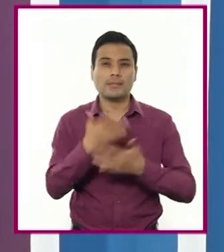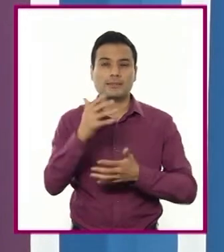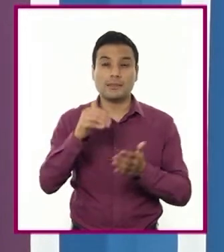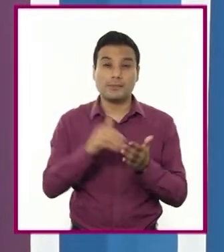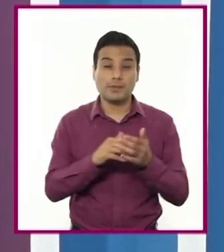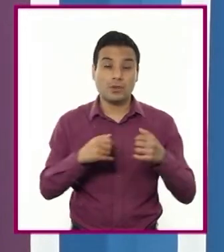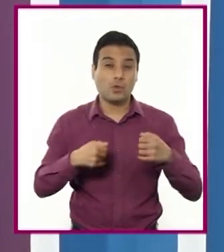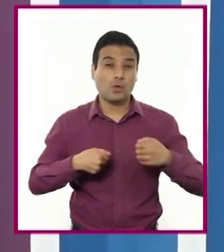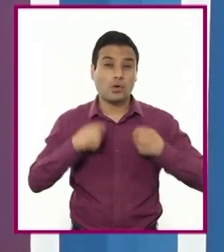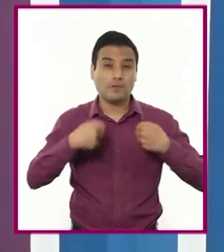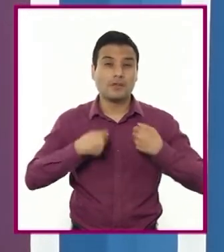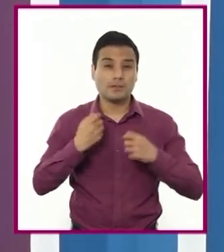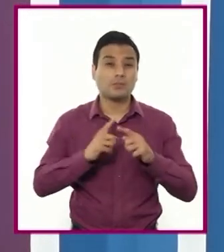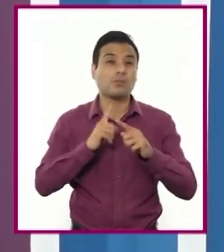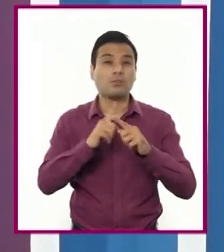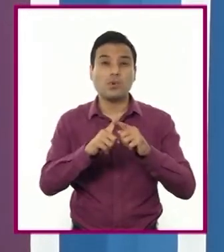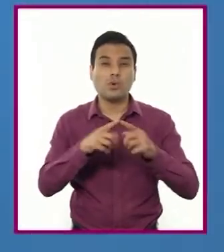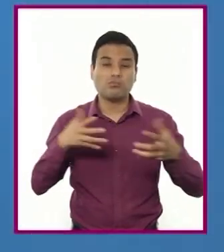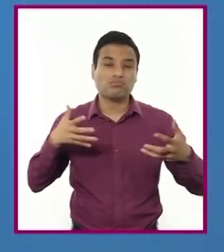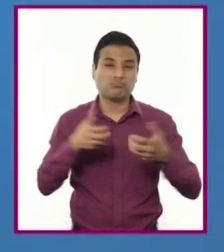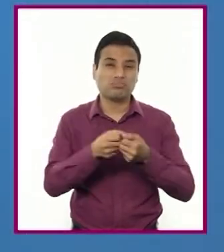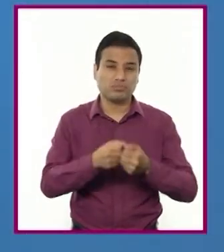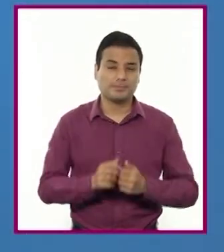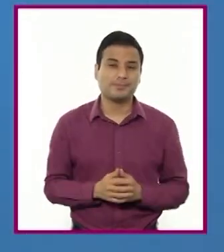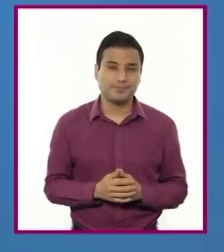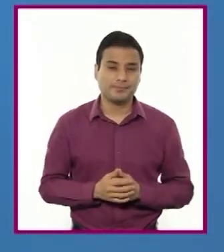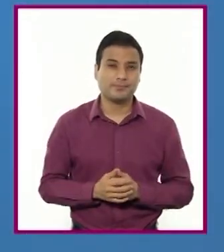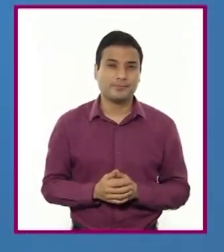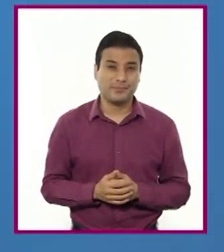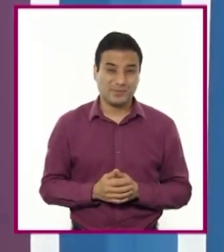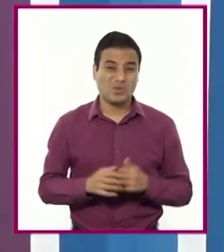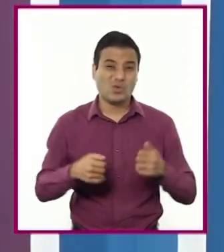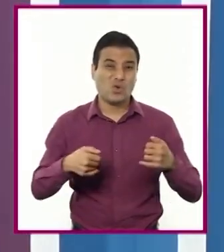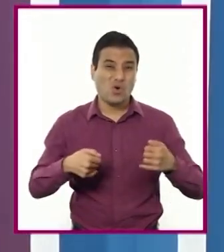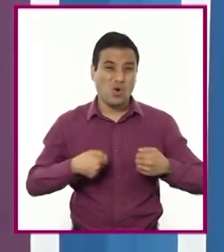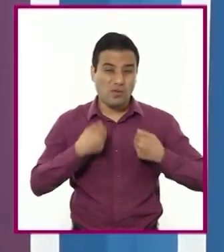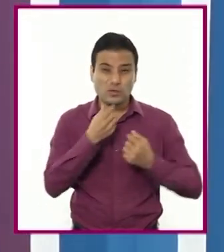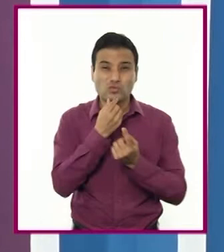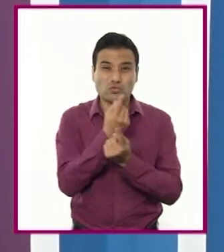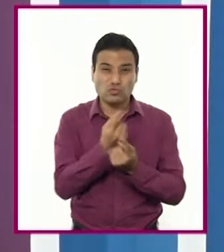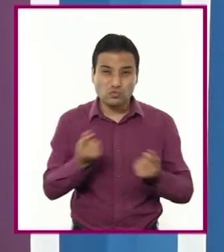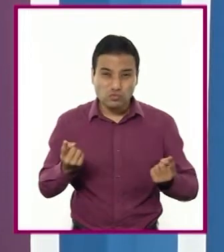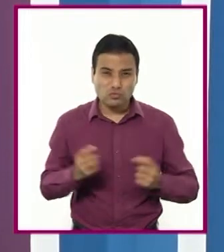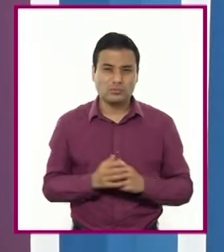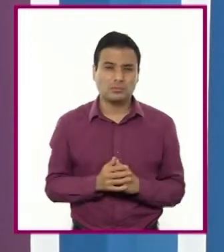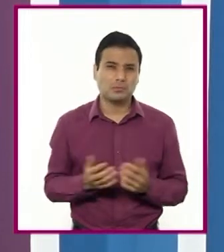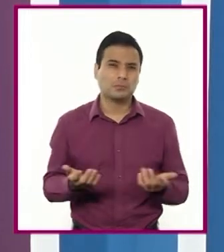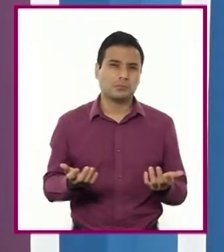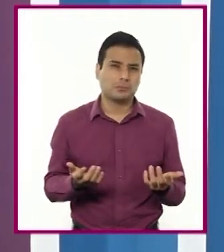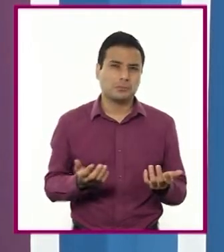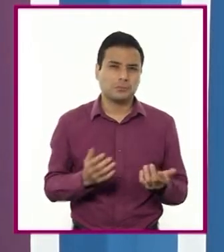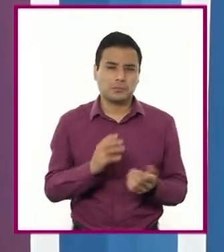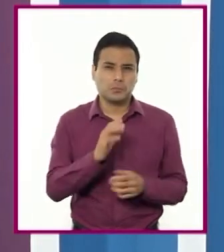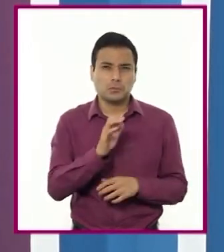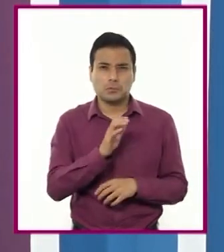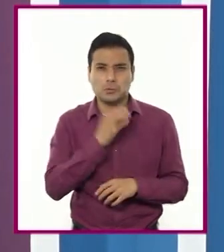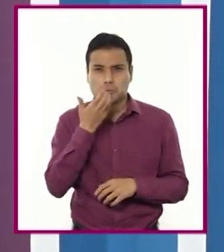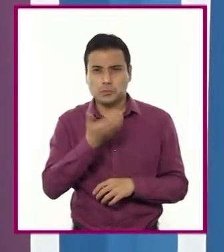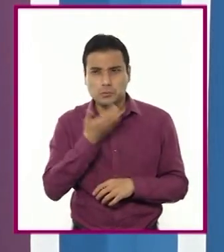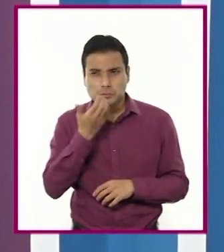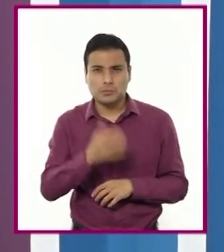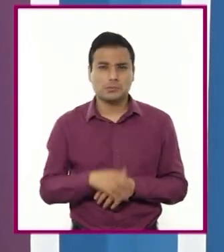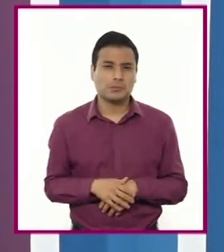a consecuencia de un accidente de tránsito. Muchos de ellos y ellas eran usuarios o usuarias vulnerables de las